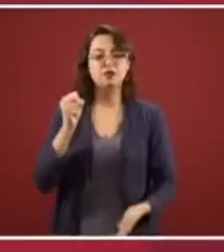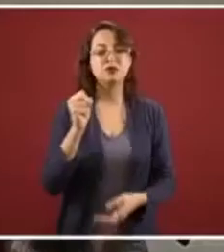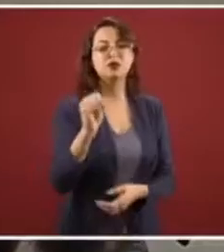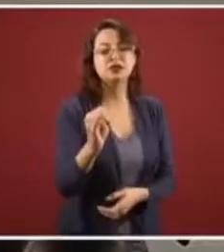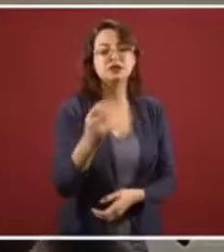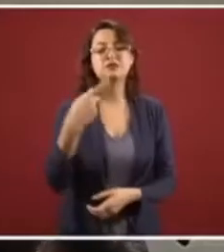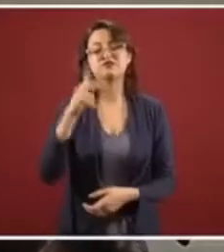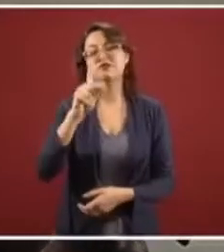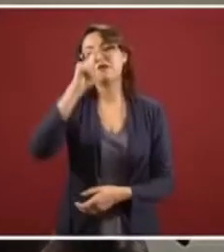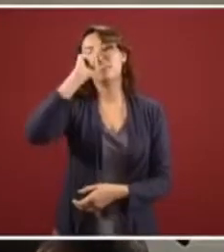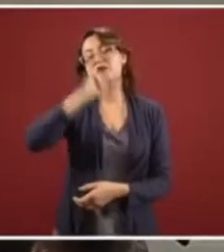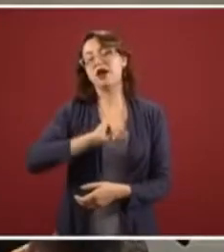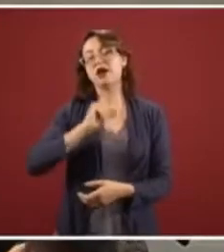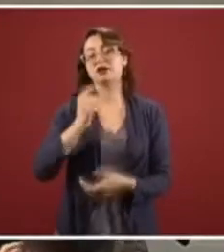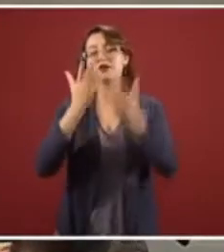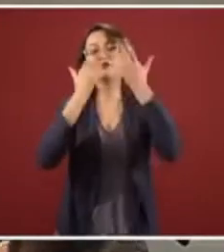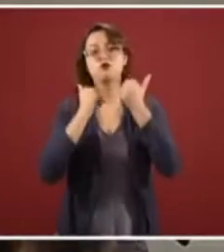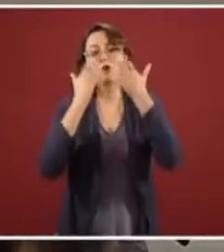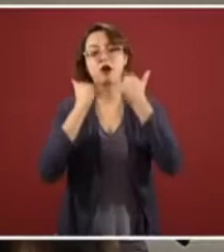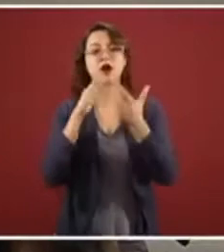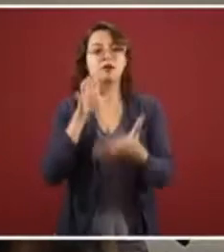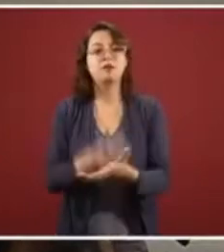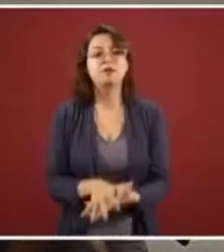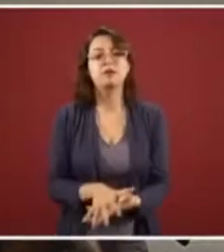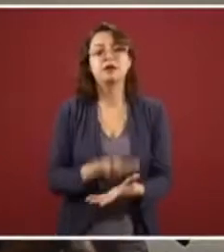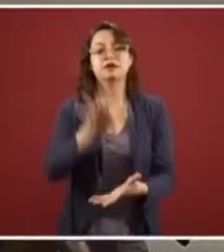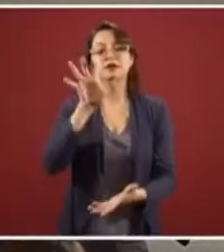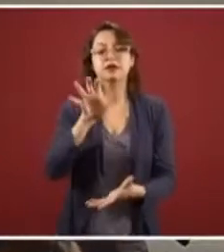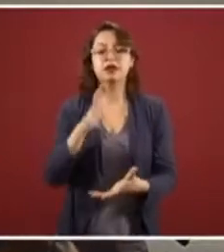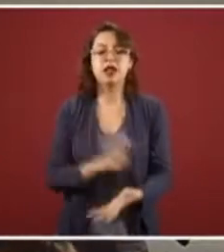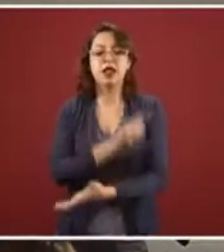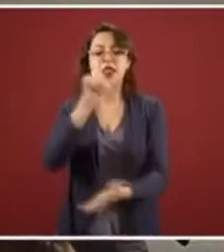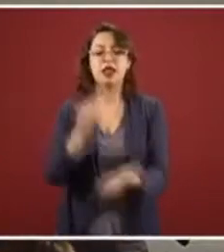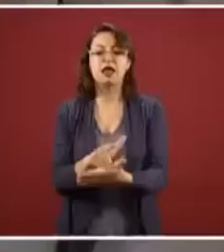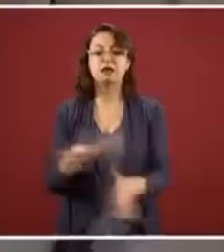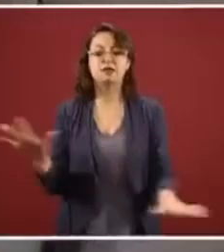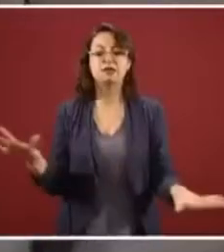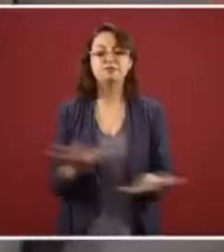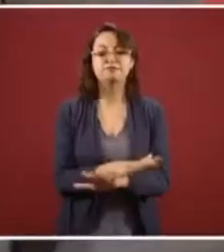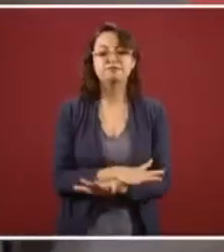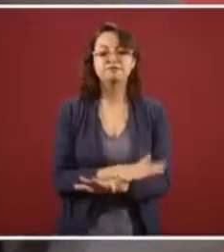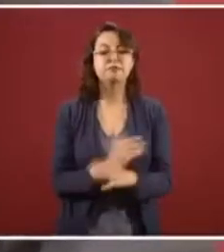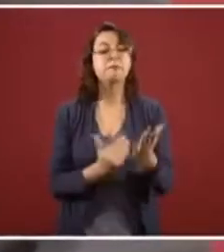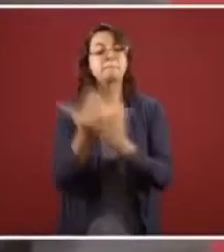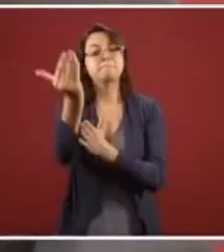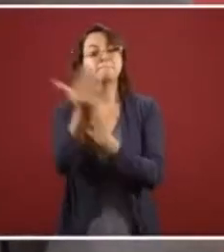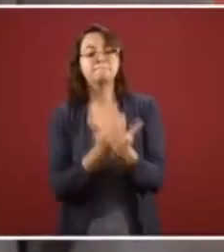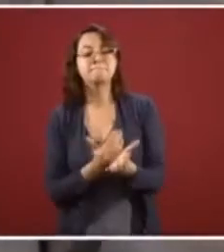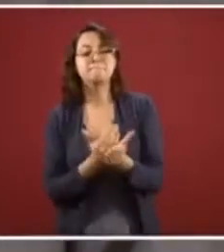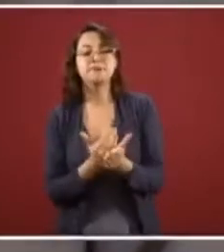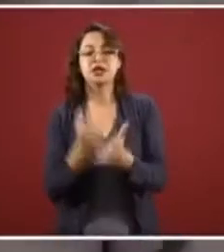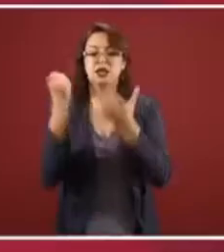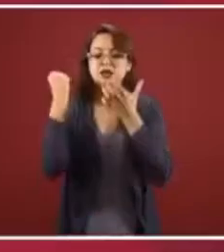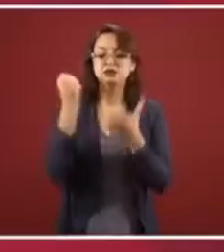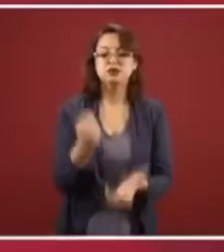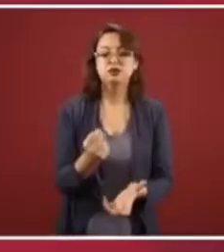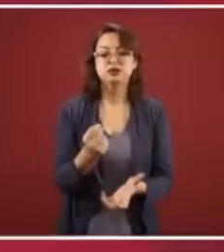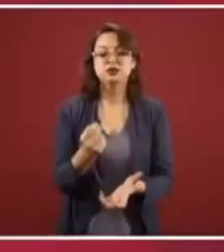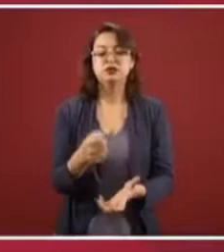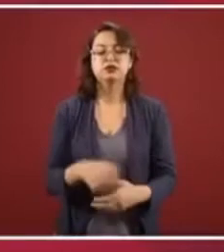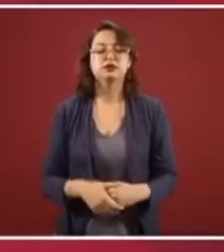logró la mayoría para reformar la ley y reducir el monto